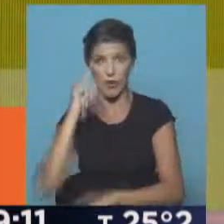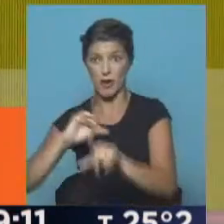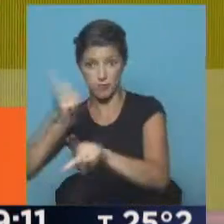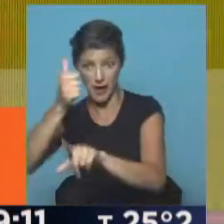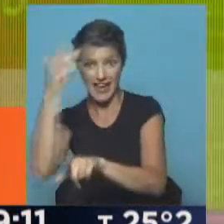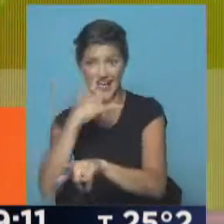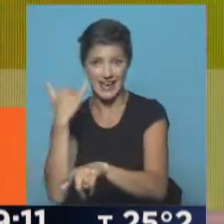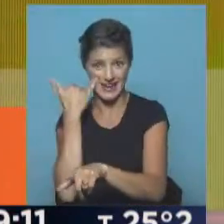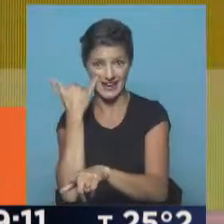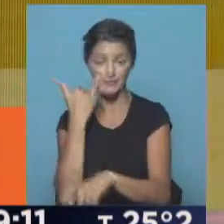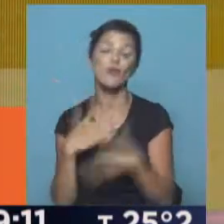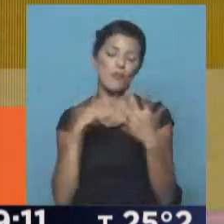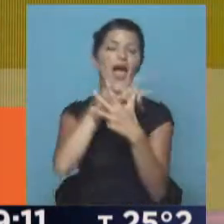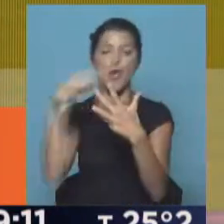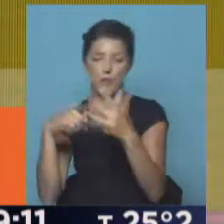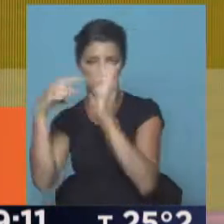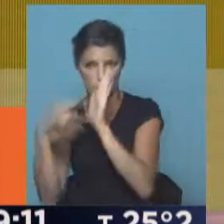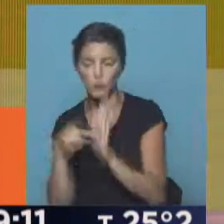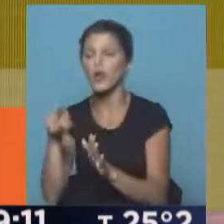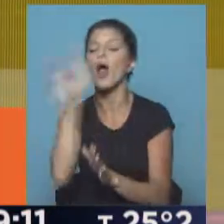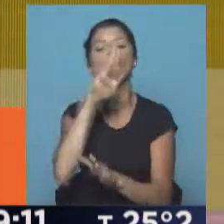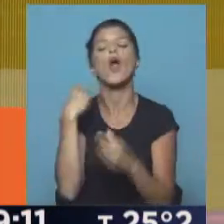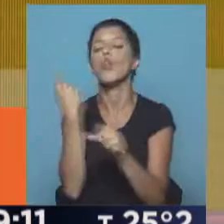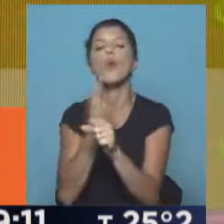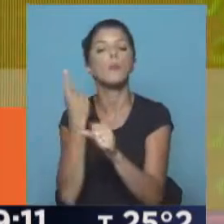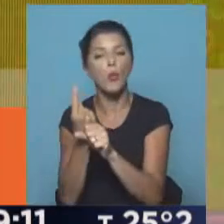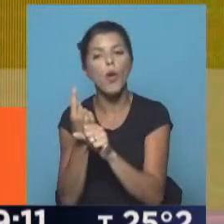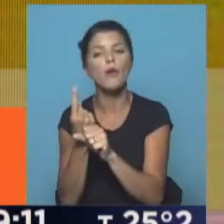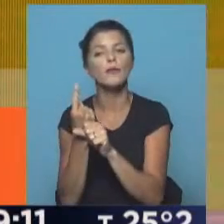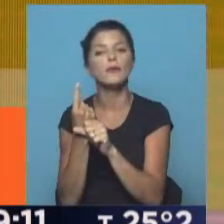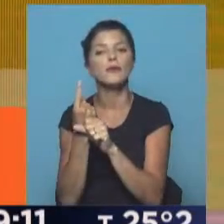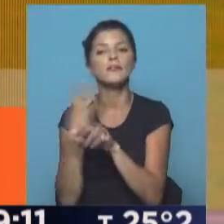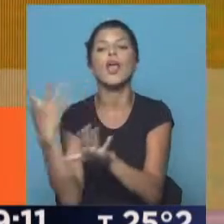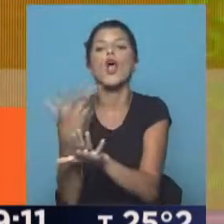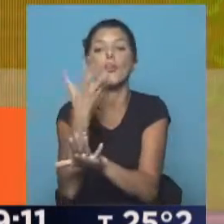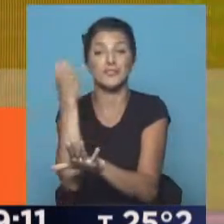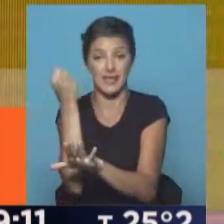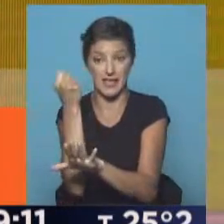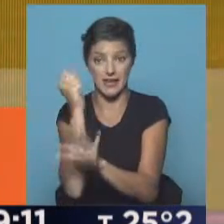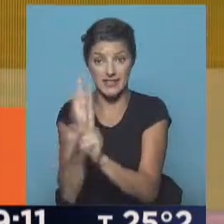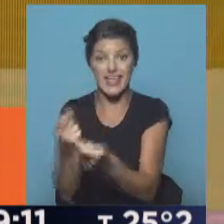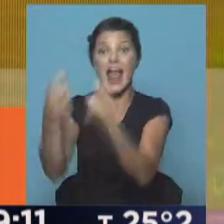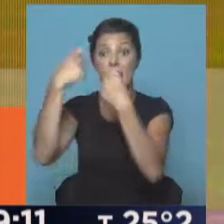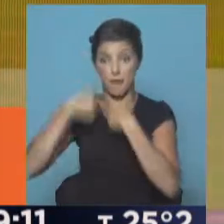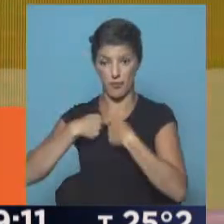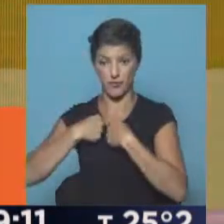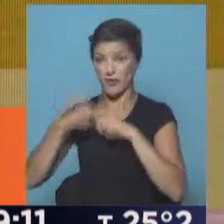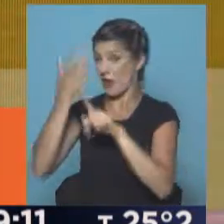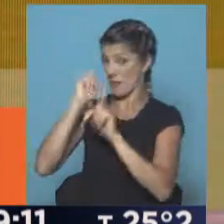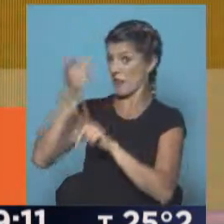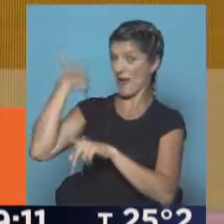lado, Hillary Clinton no fue capaz de traducir en votos la alta popularidad del presidente saliente de su propio partido,